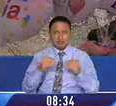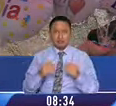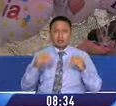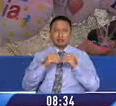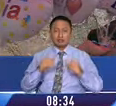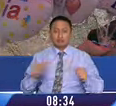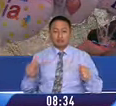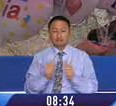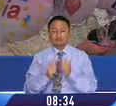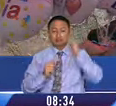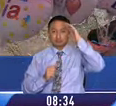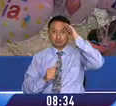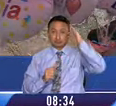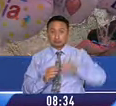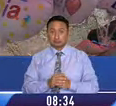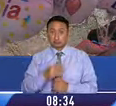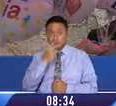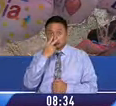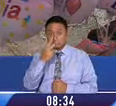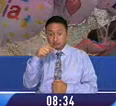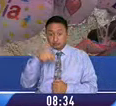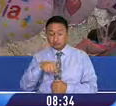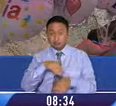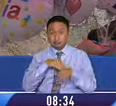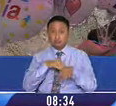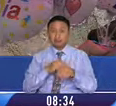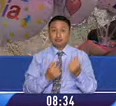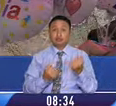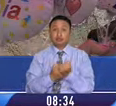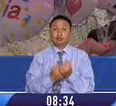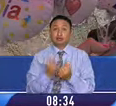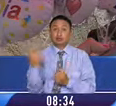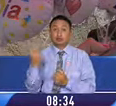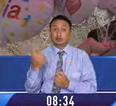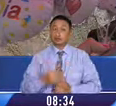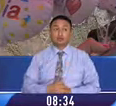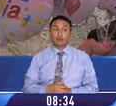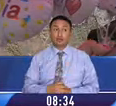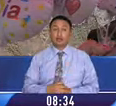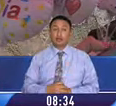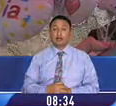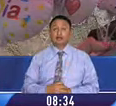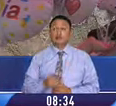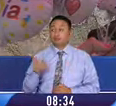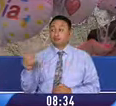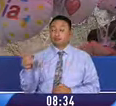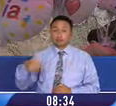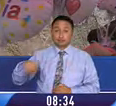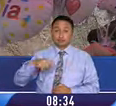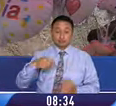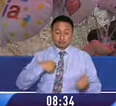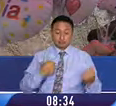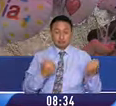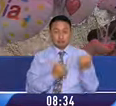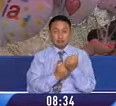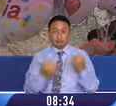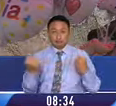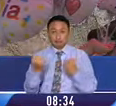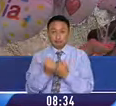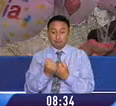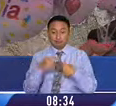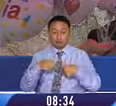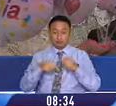la policía, para que vean que estamos respaldados, que no estamos solos, que tanto ellos como nosotros nos apoyamos unos a otros